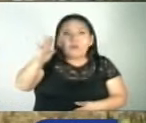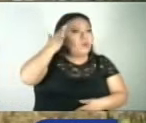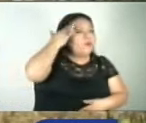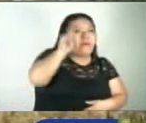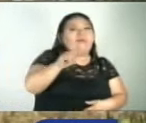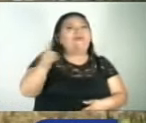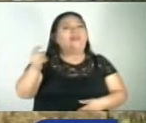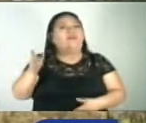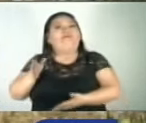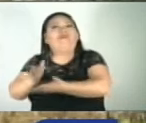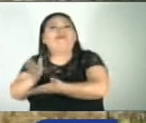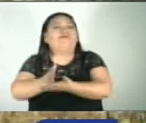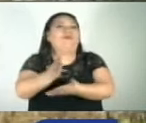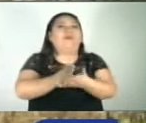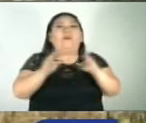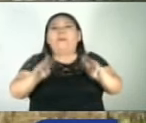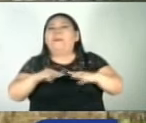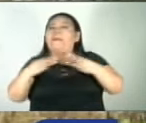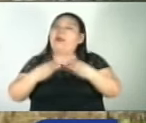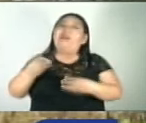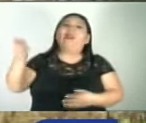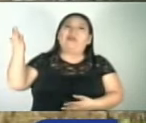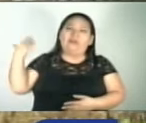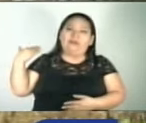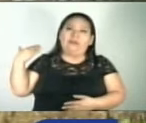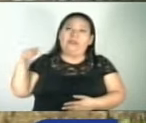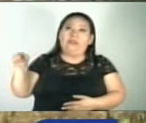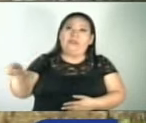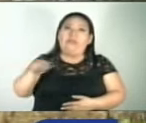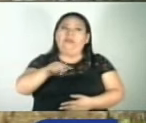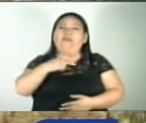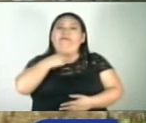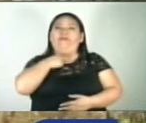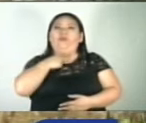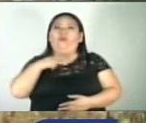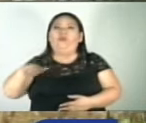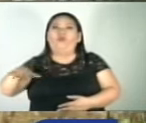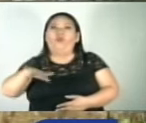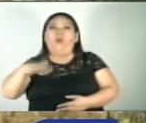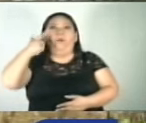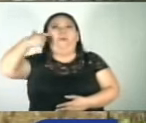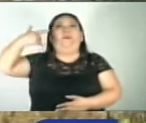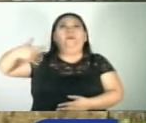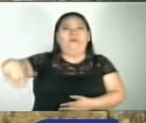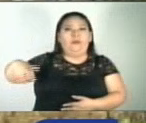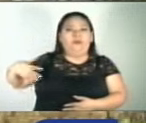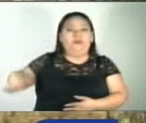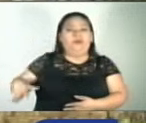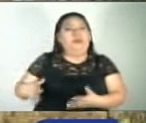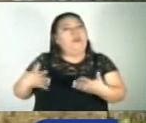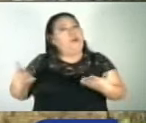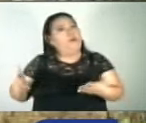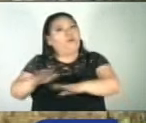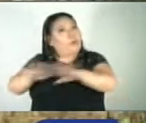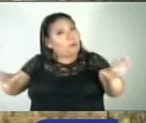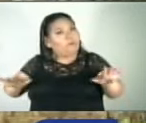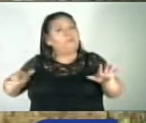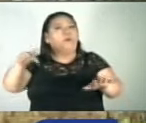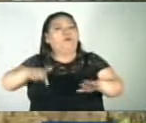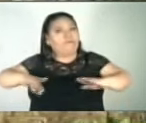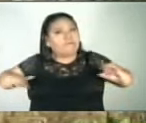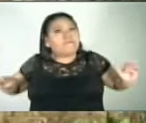llegar, siempre por lo de las pandillas, porque era un lugar que como zona roja, ¿vea? Entonces esto ha impulsado todavía